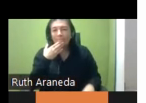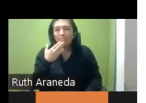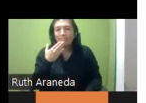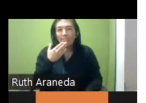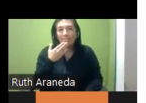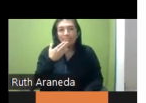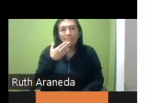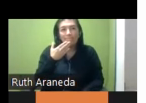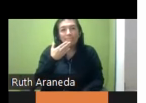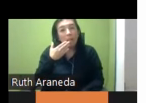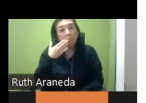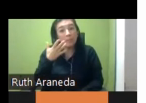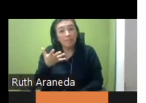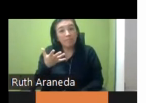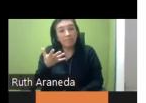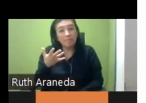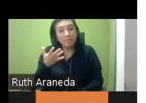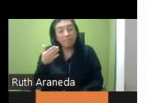con ayuda